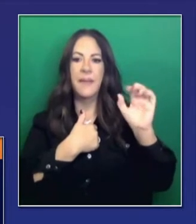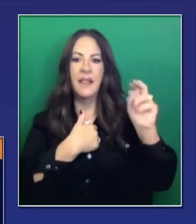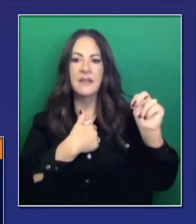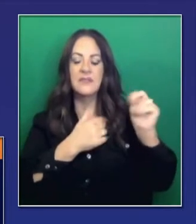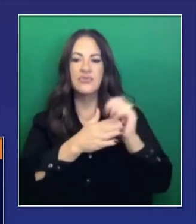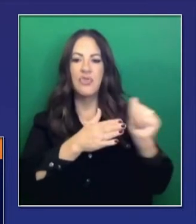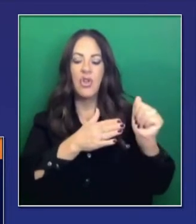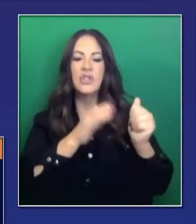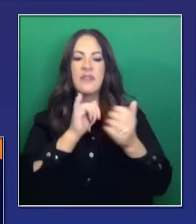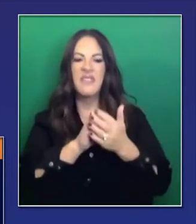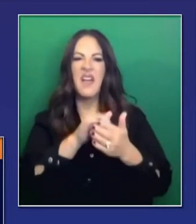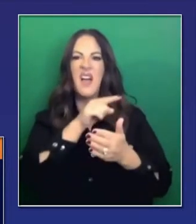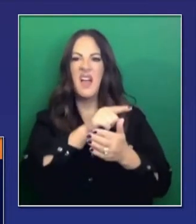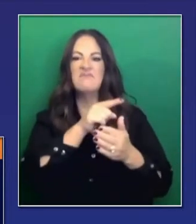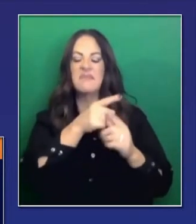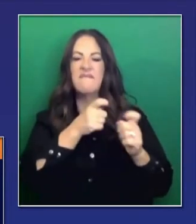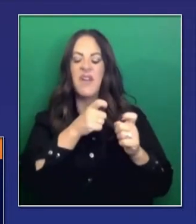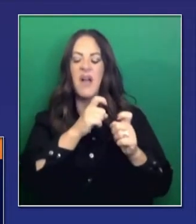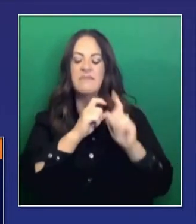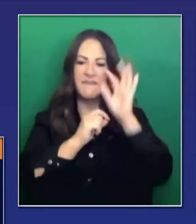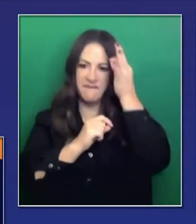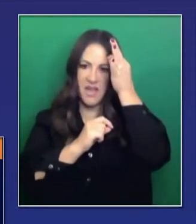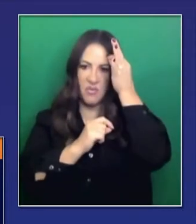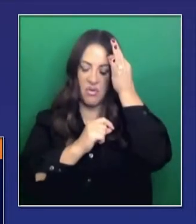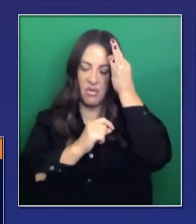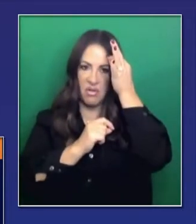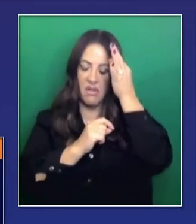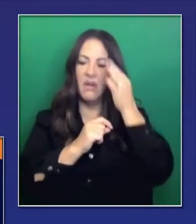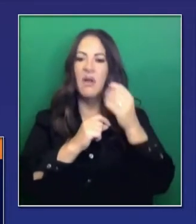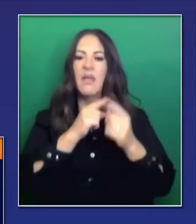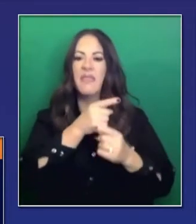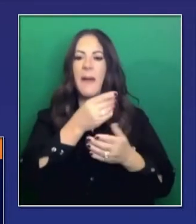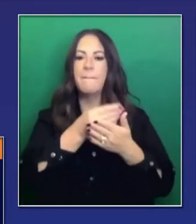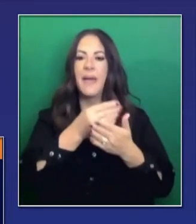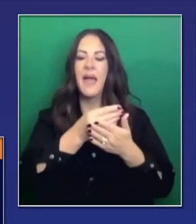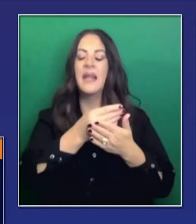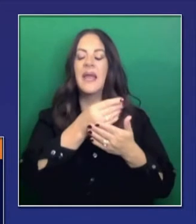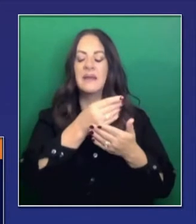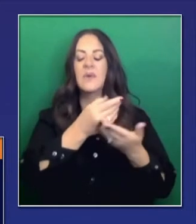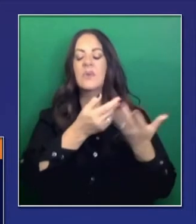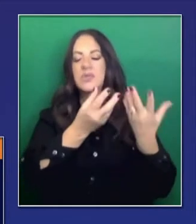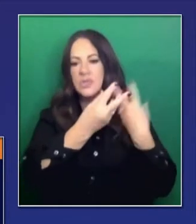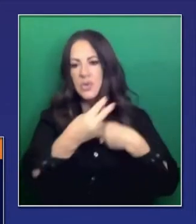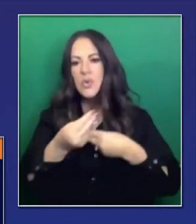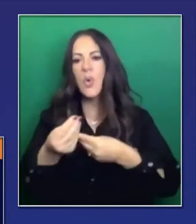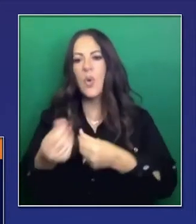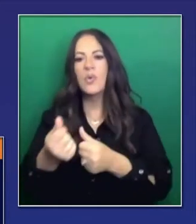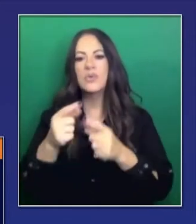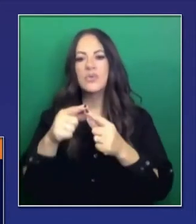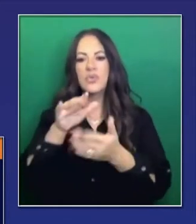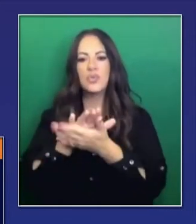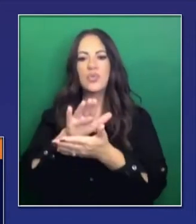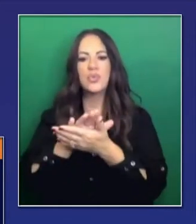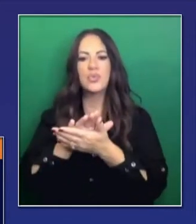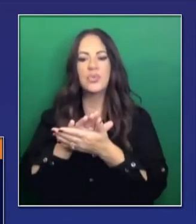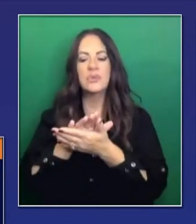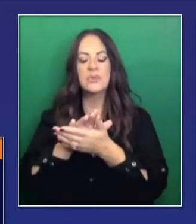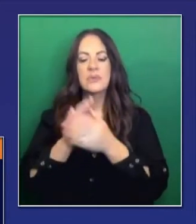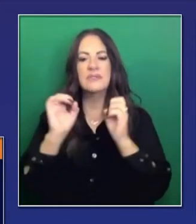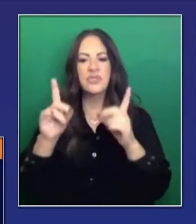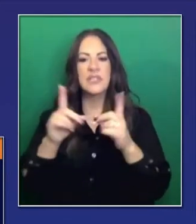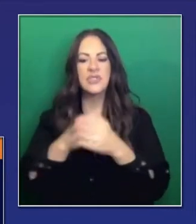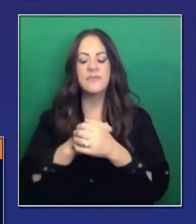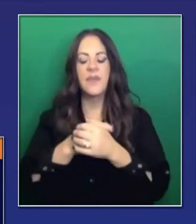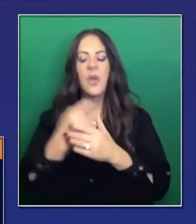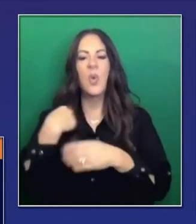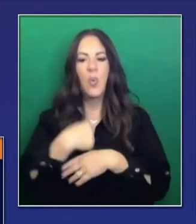y 4.7 que fue directo del gobierno federal a nuestro sistema de educación de educación